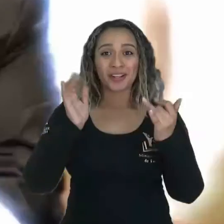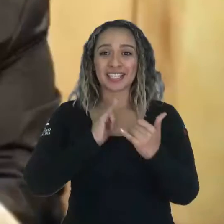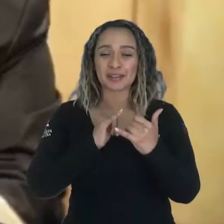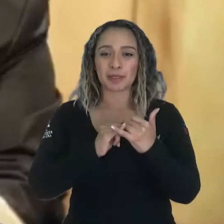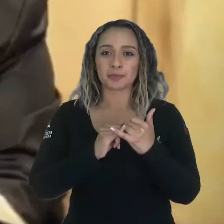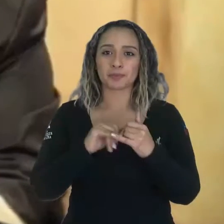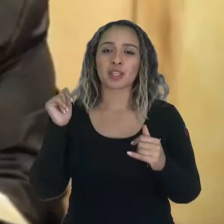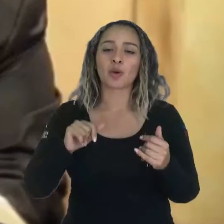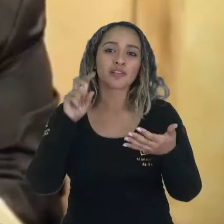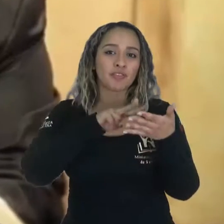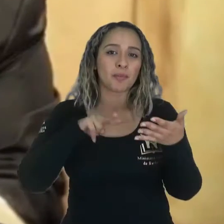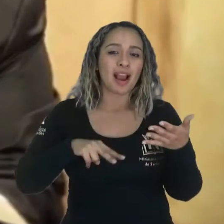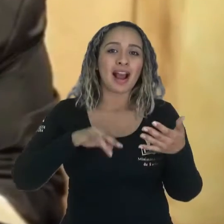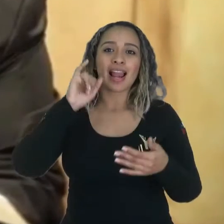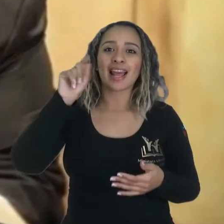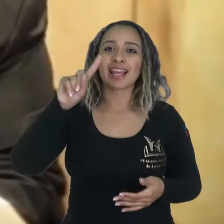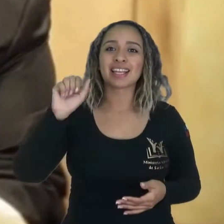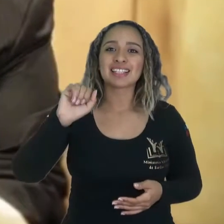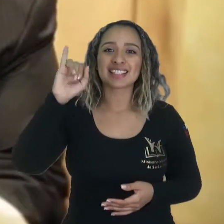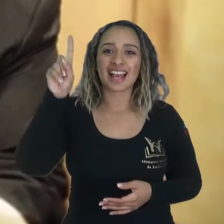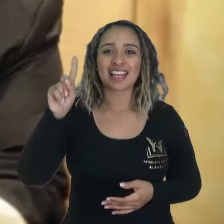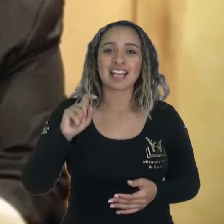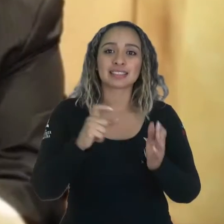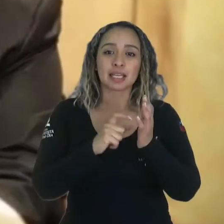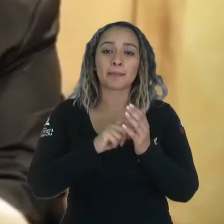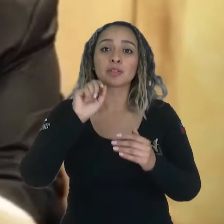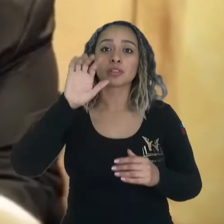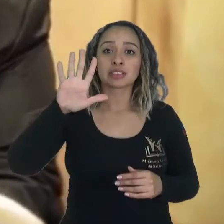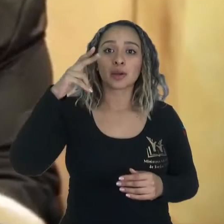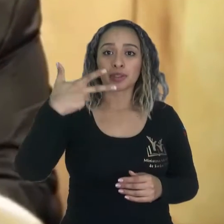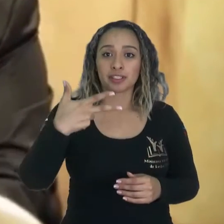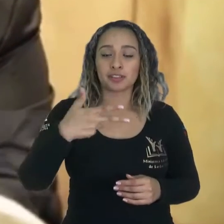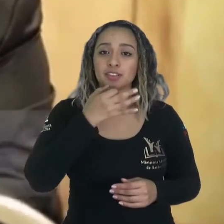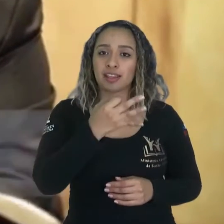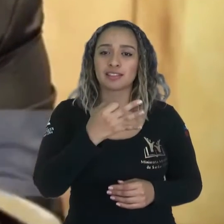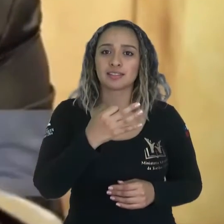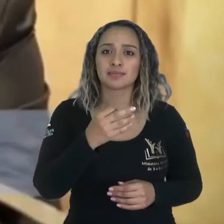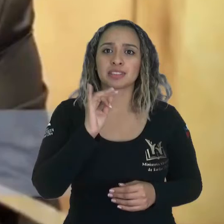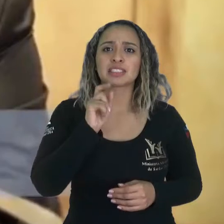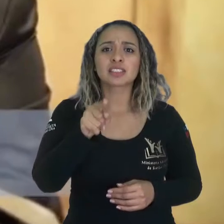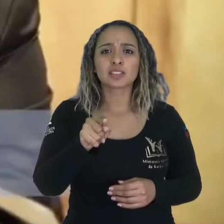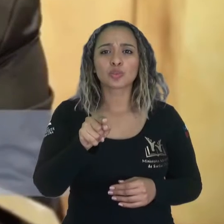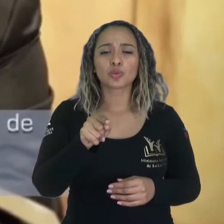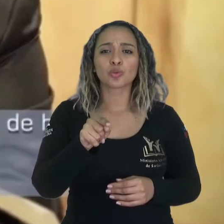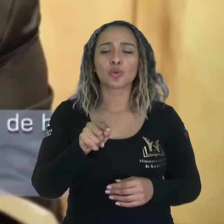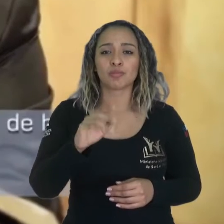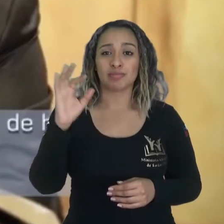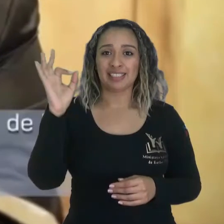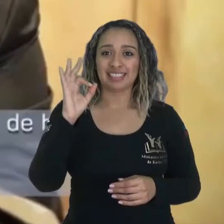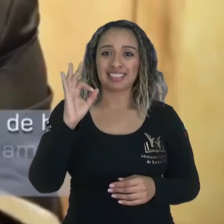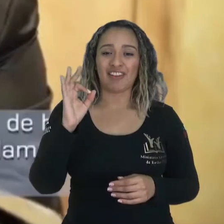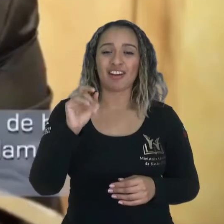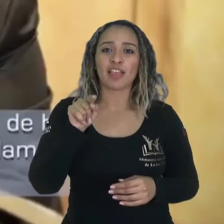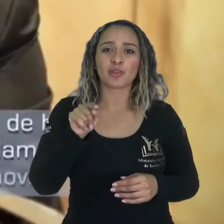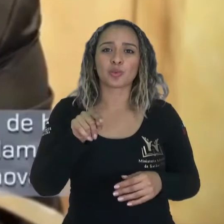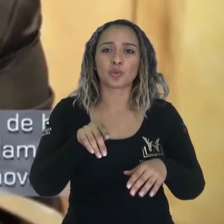Hola querido, vamos a leer Isaías 58, 13, dice Si retrajeres del